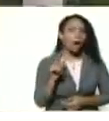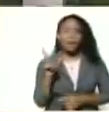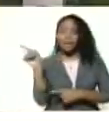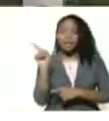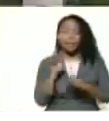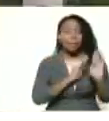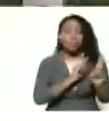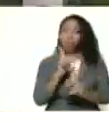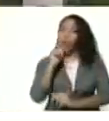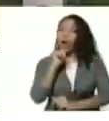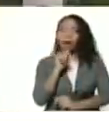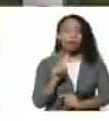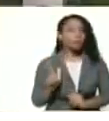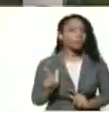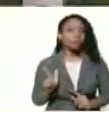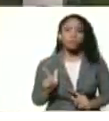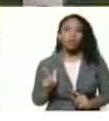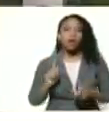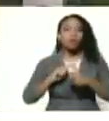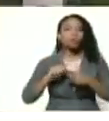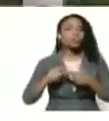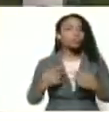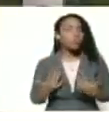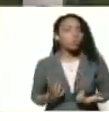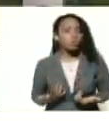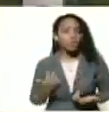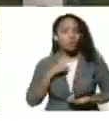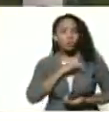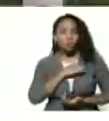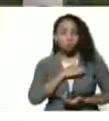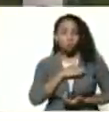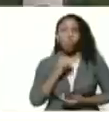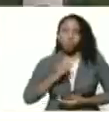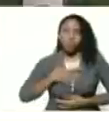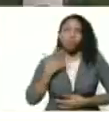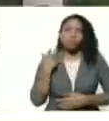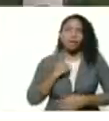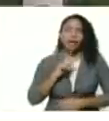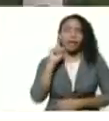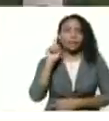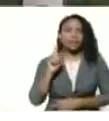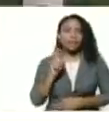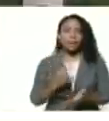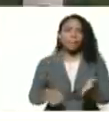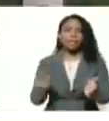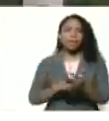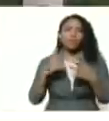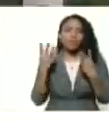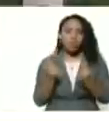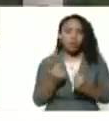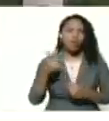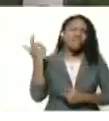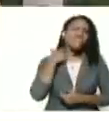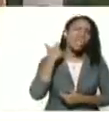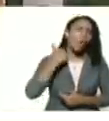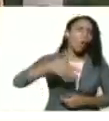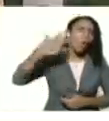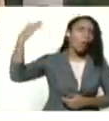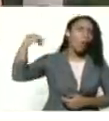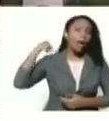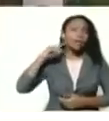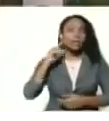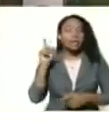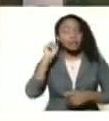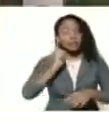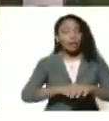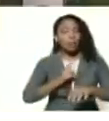plan. Entonces, podemos tener la tendencia a repetir números antiguos. La meta es 80.000 y